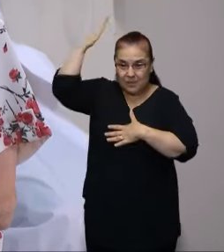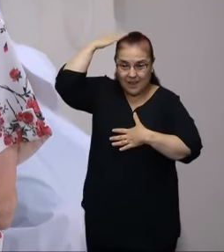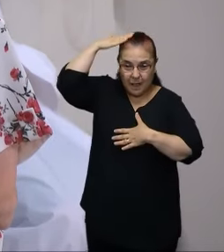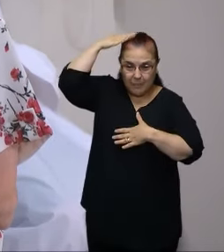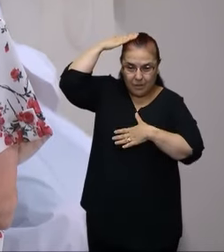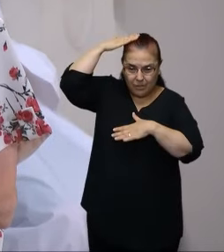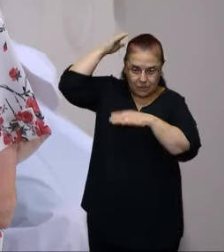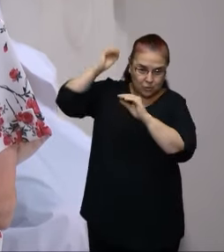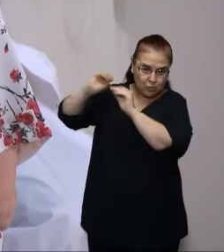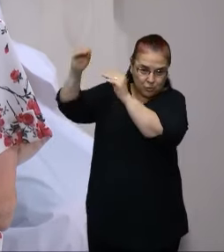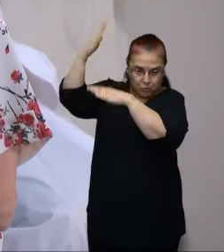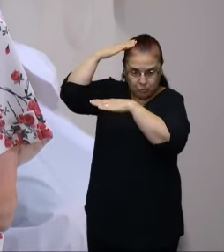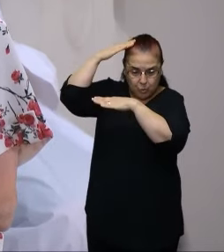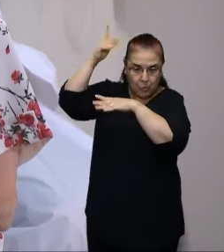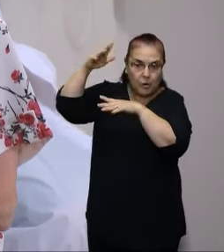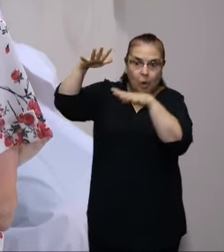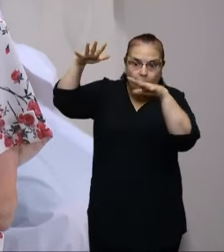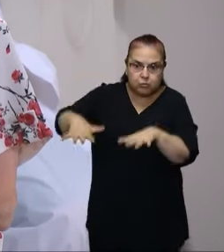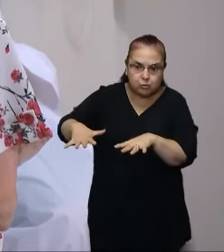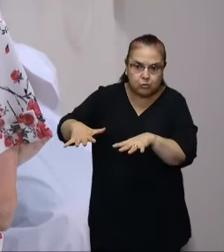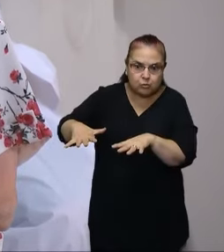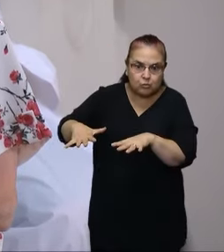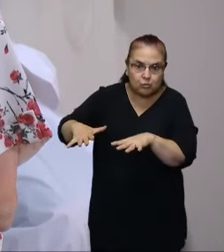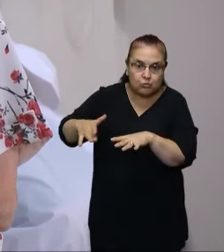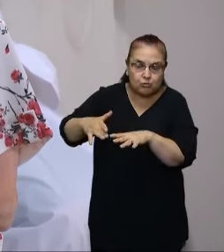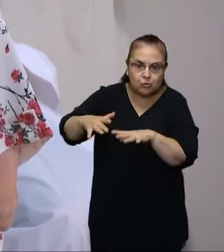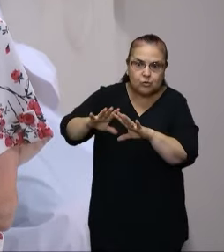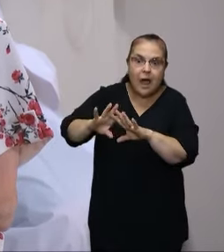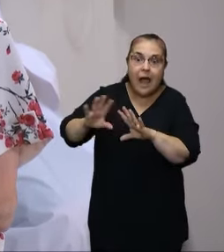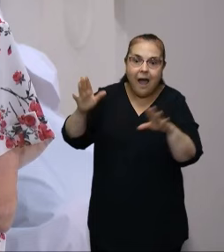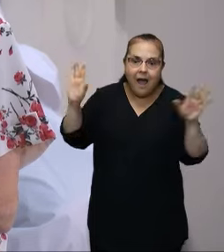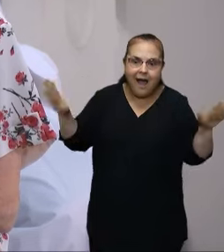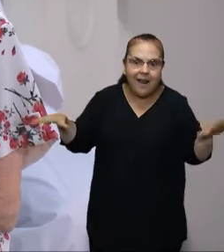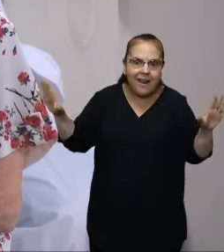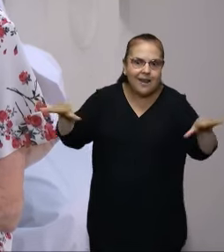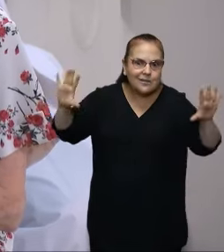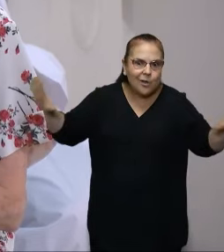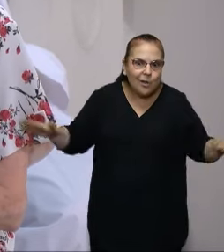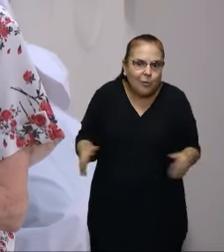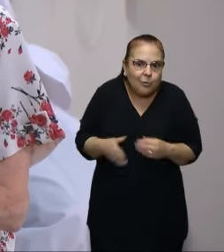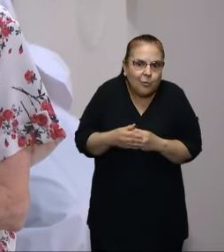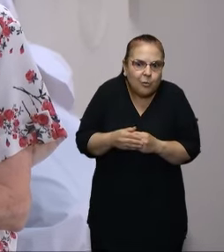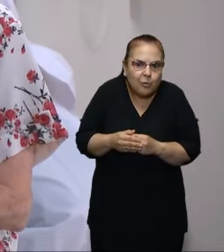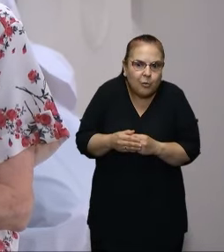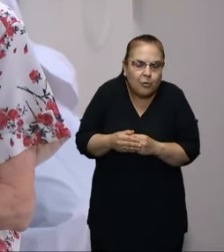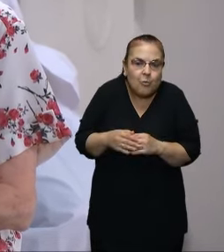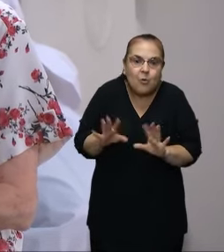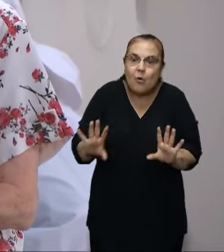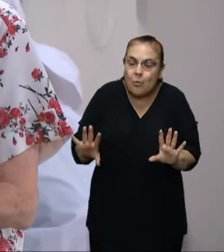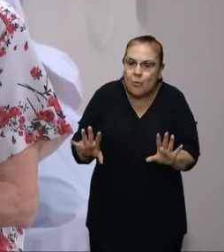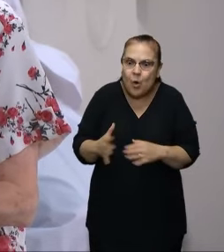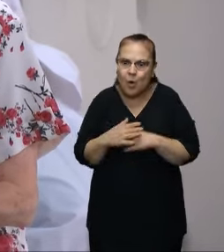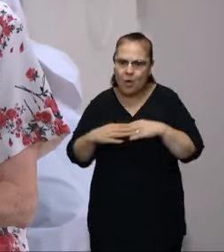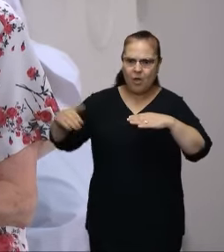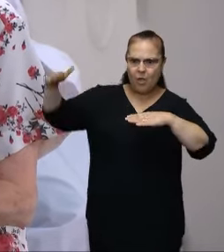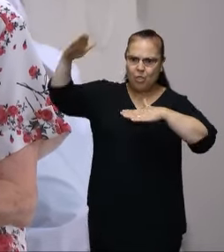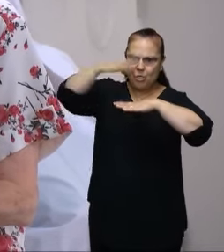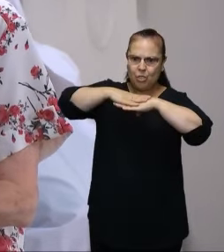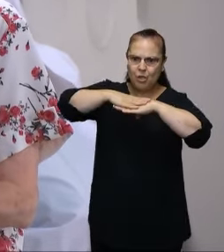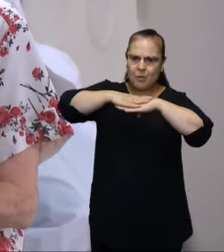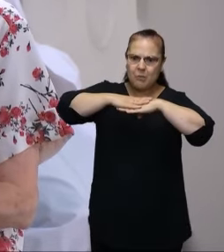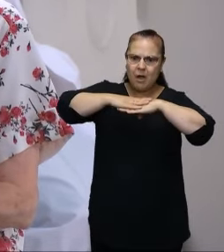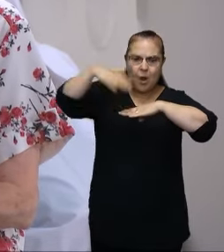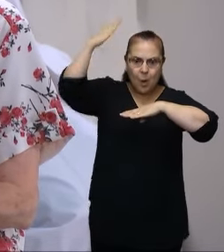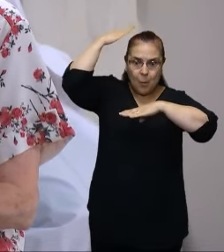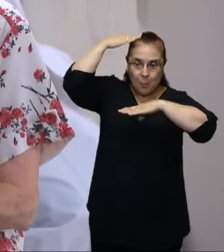cabezas cuando se detenían replegado sus alas y por encima de la bóveda que estaba